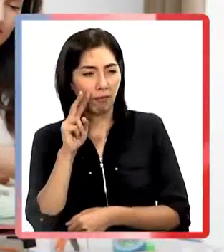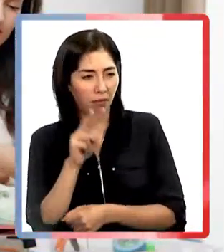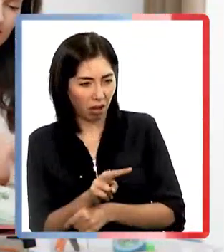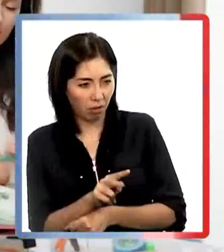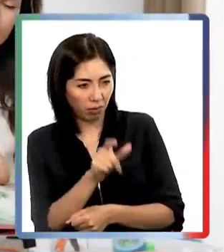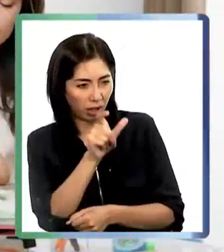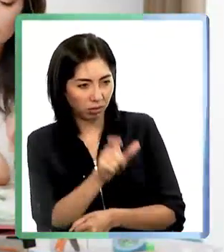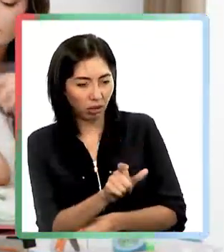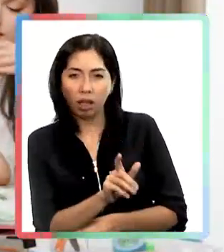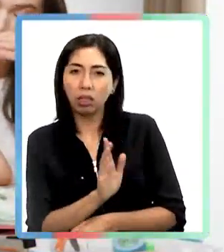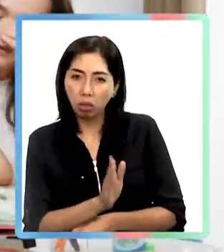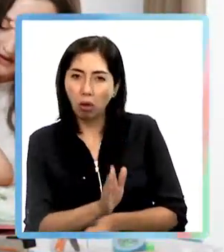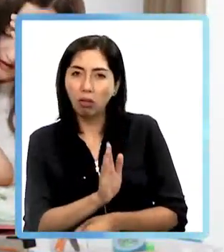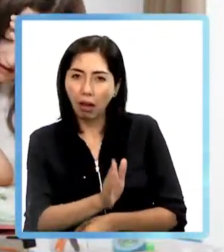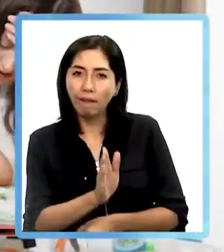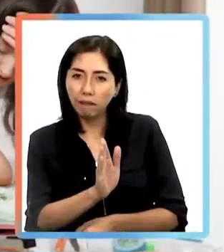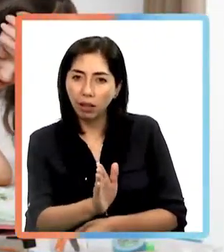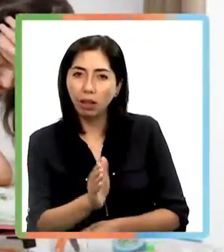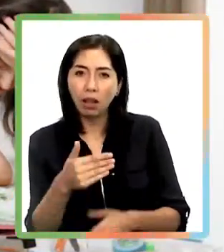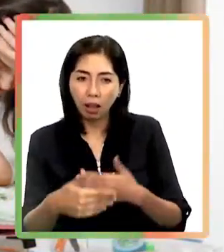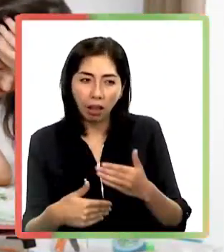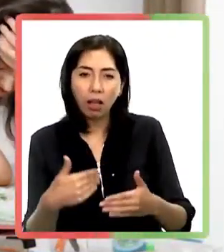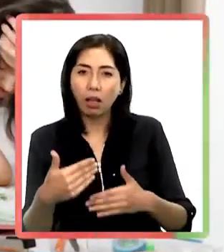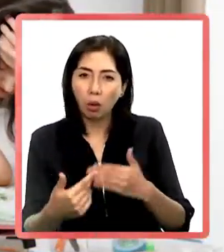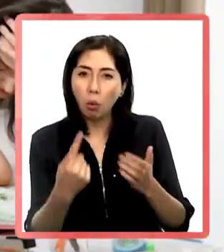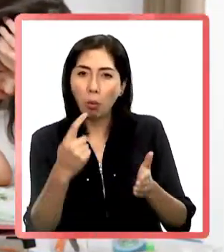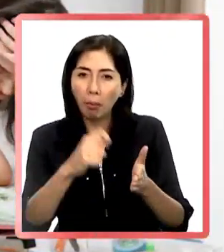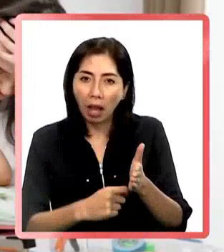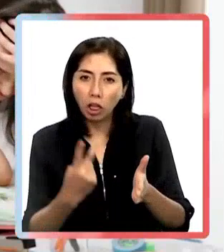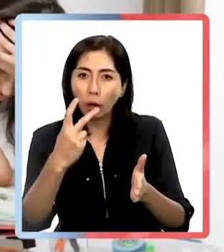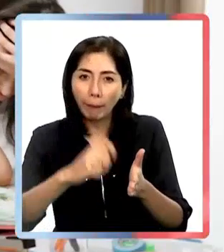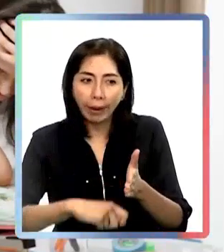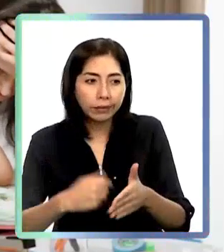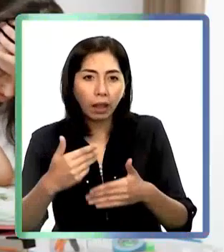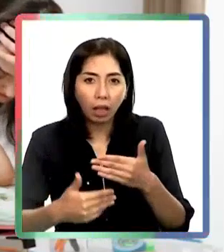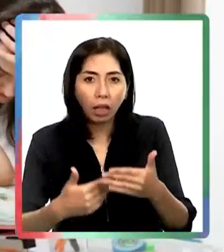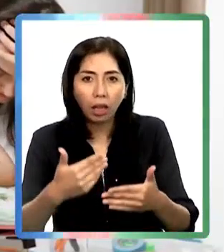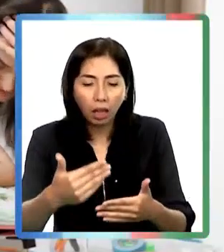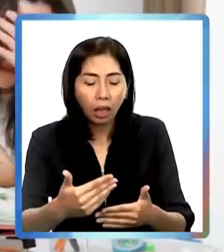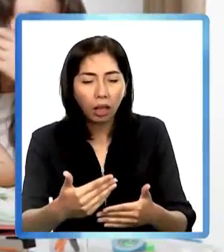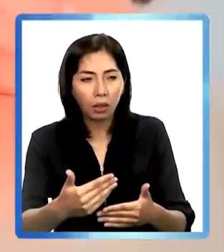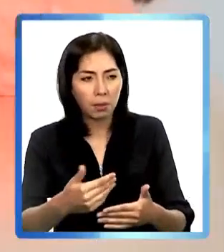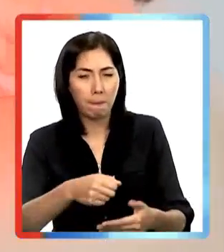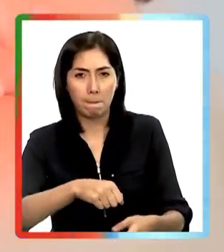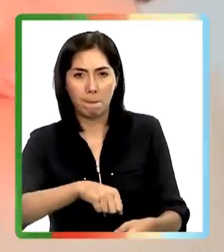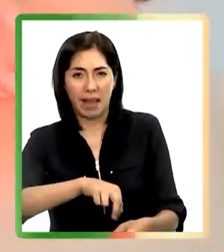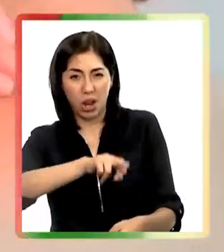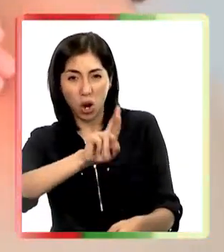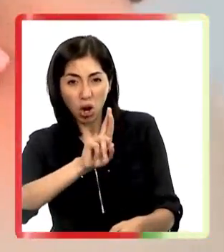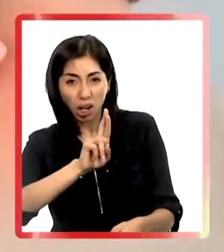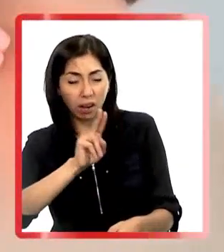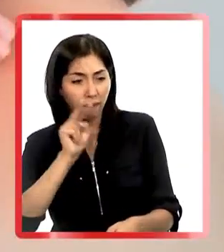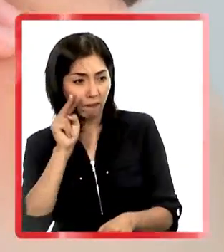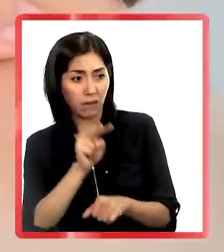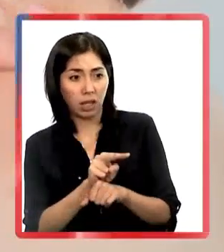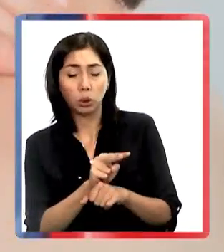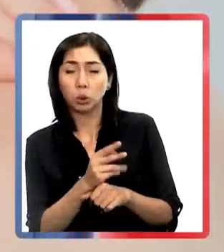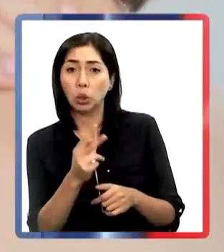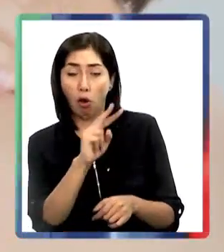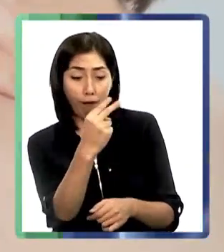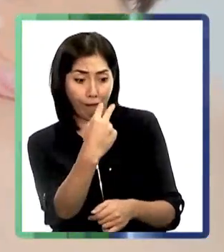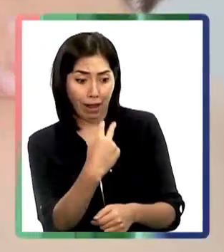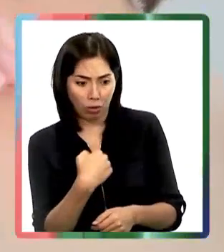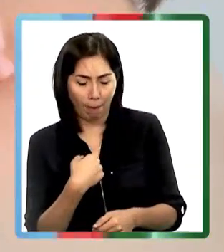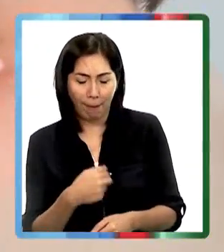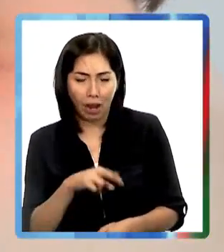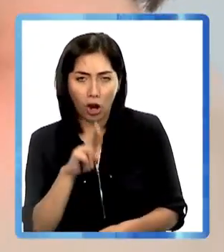eso sucede, si uno ve que los síntomas permanecen y no disminuyen, sino que por el contrario van en aumento